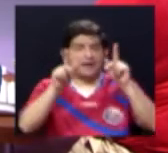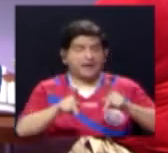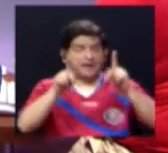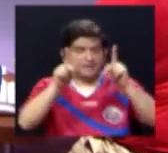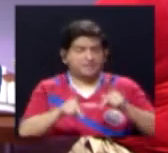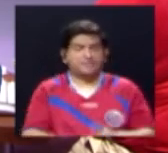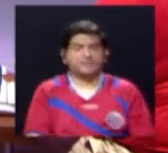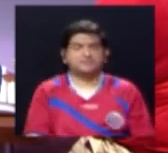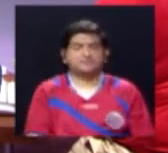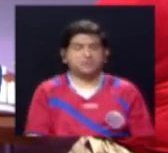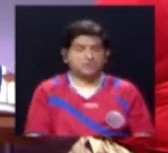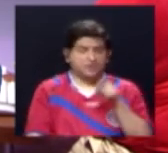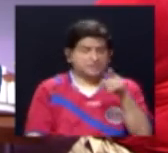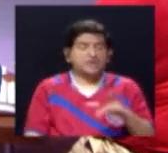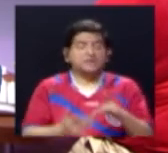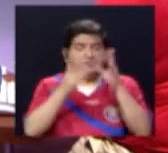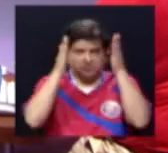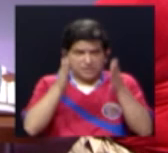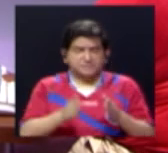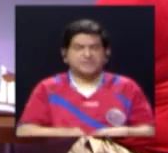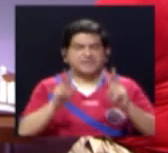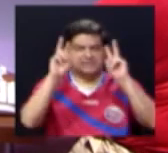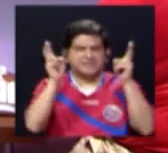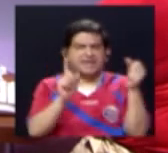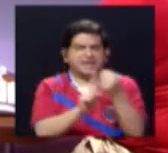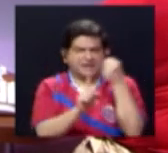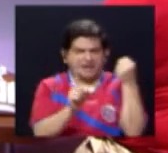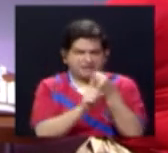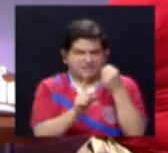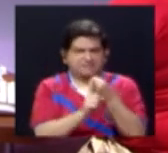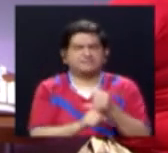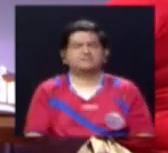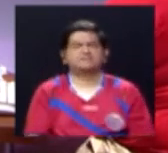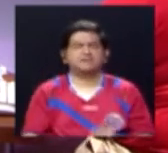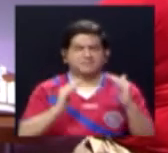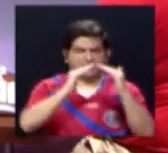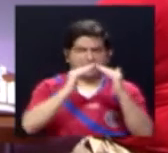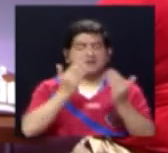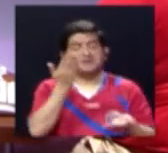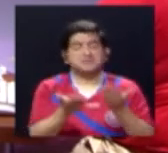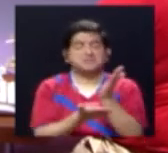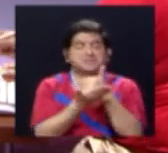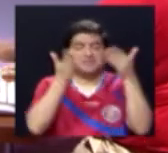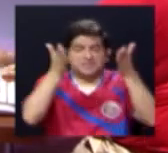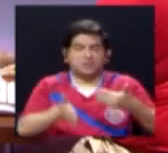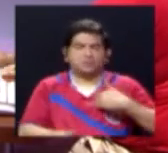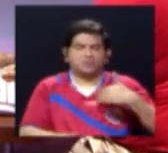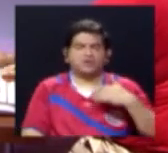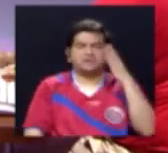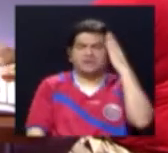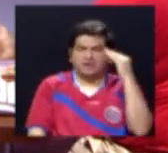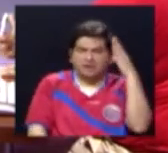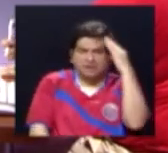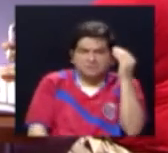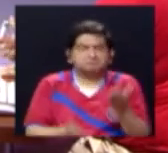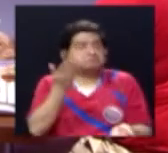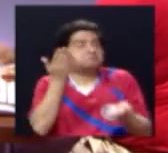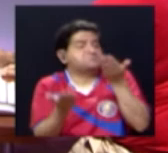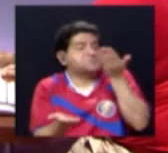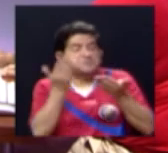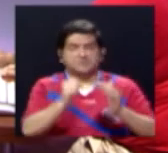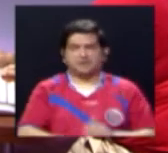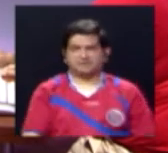que son especializados en la materia y violencia doméstica tal vez alguno que tenga más de experticia y por ejemplo